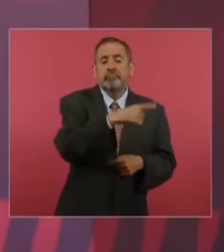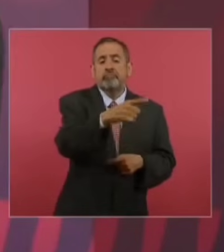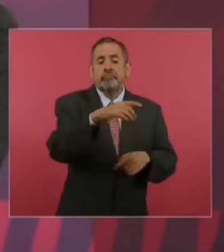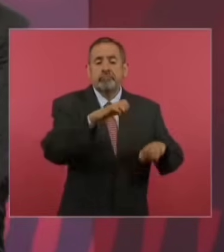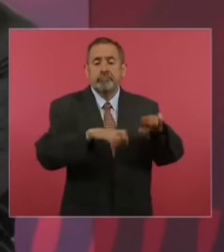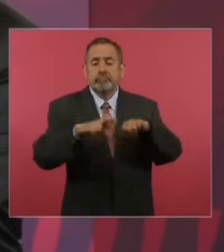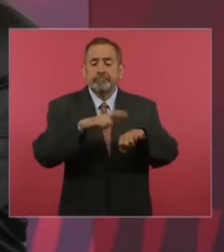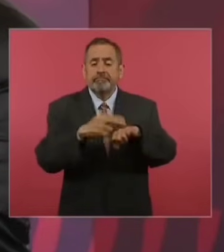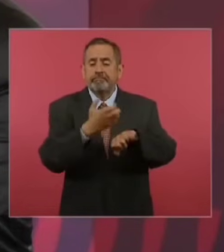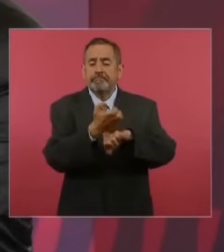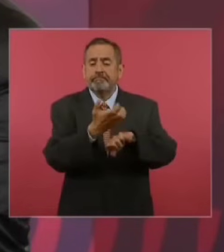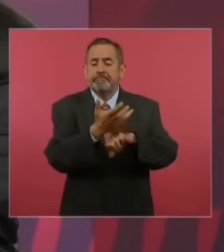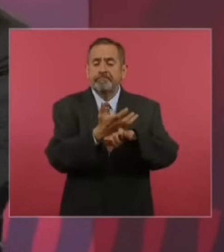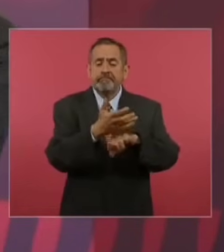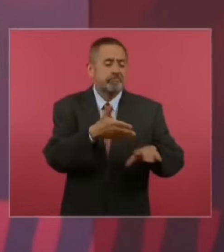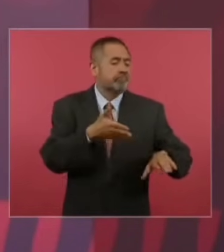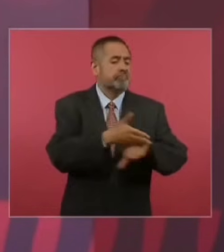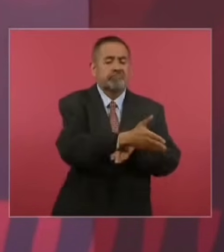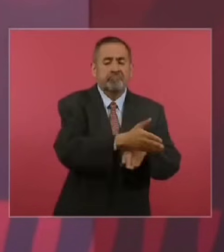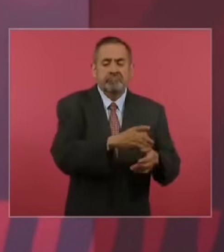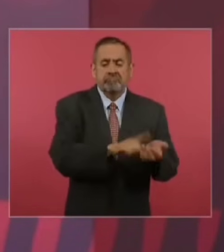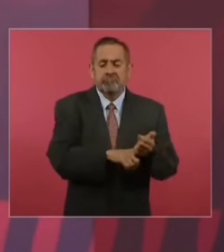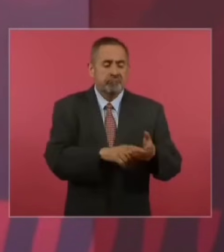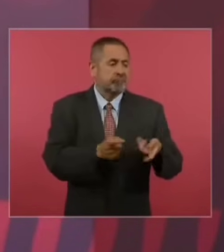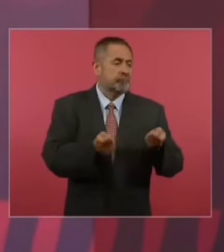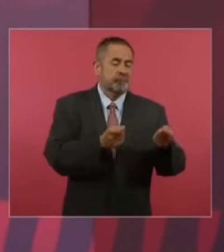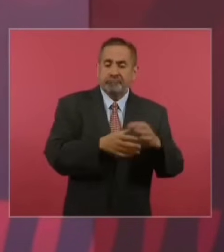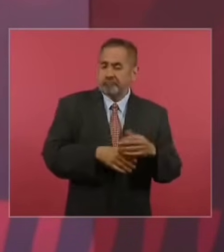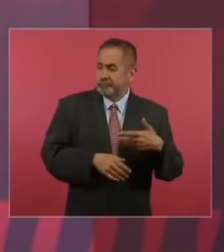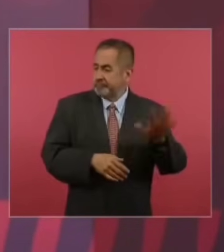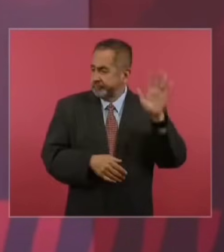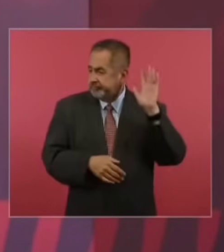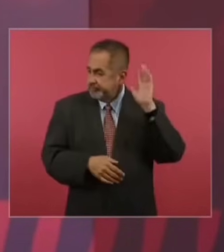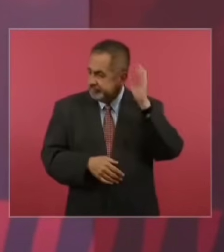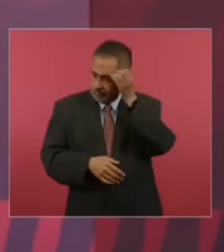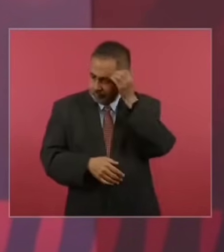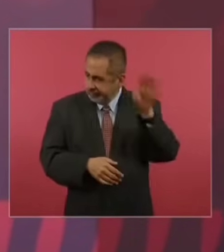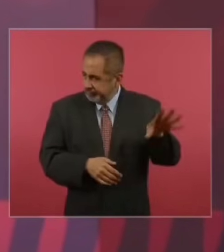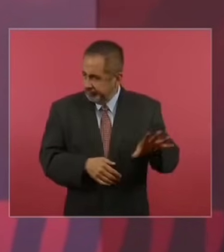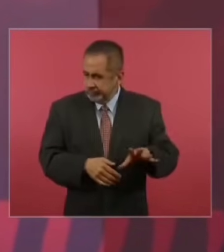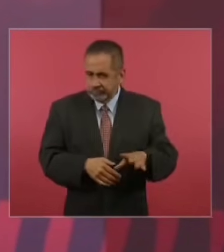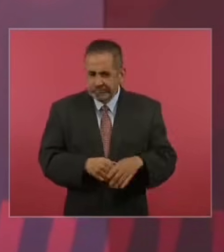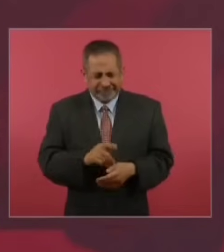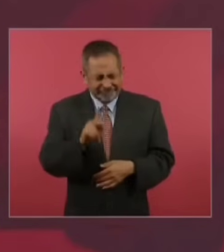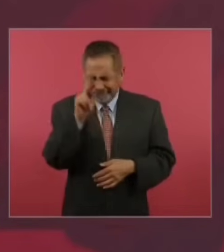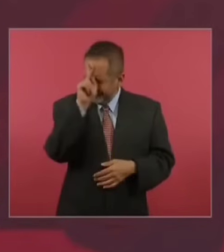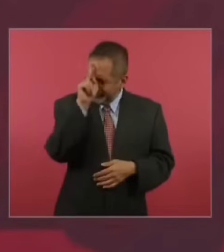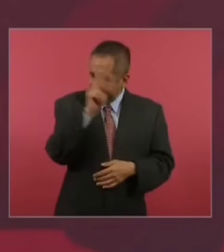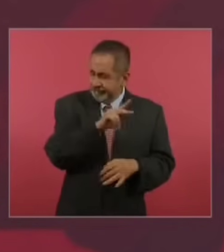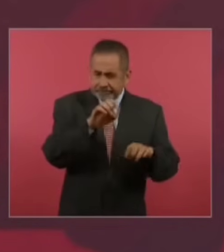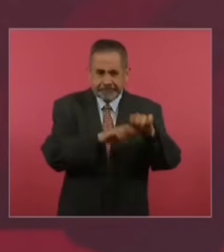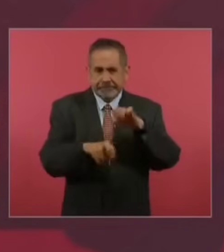Unidos, que es preferible olvidar, el peor embajador